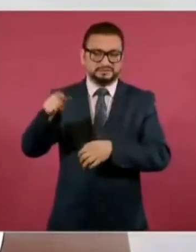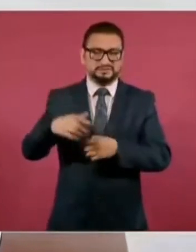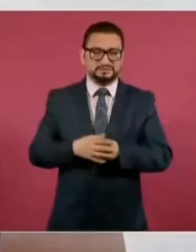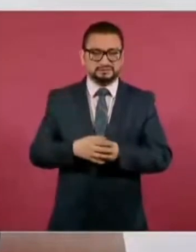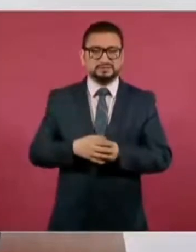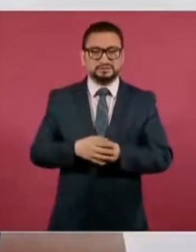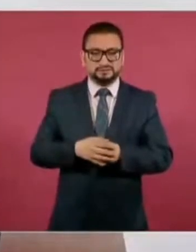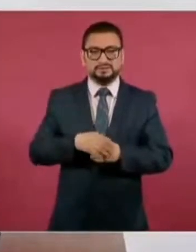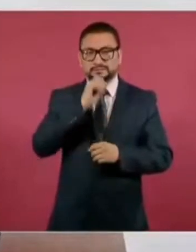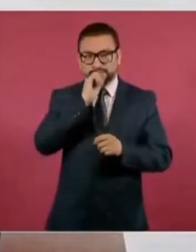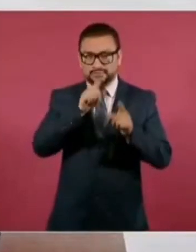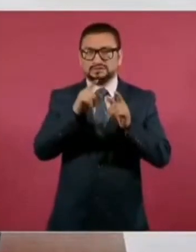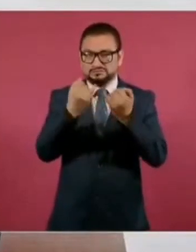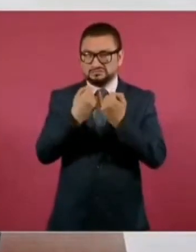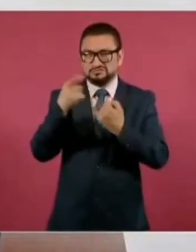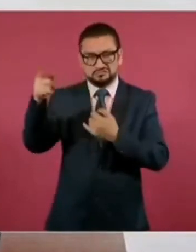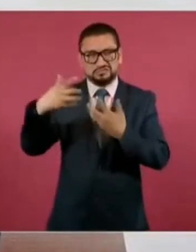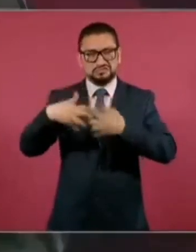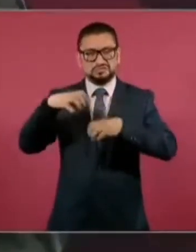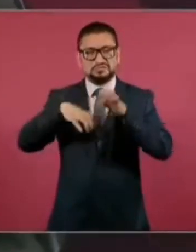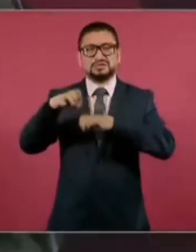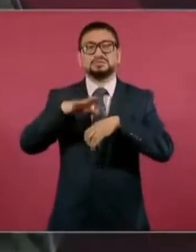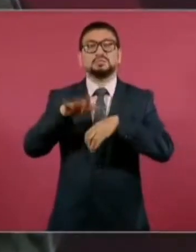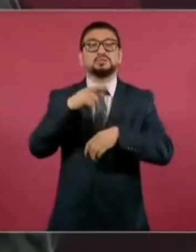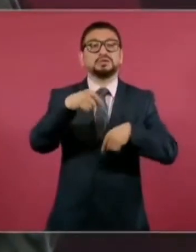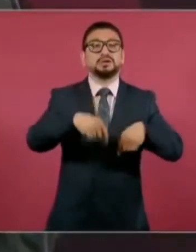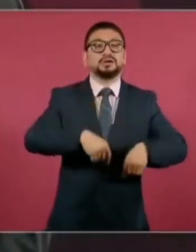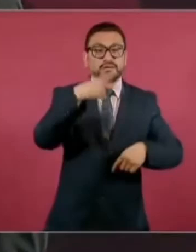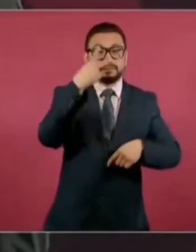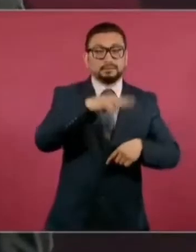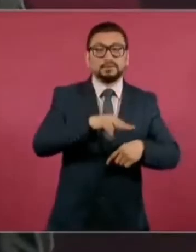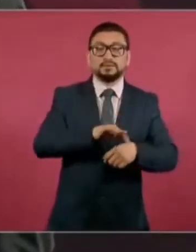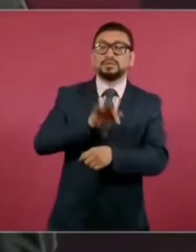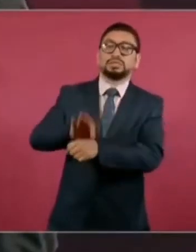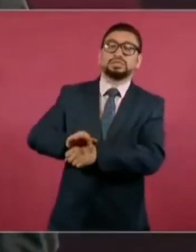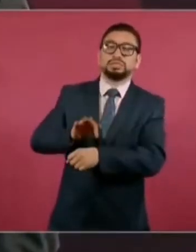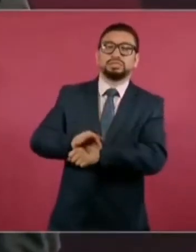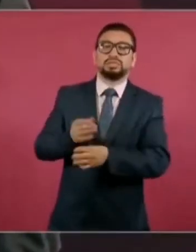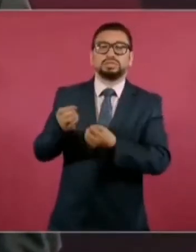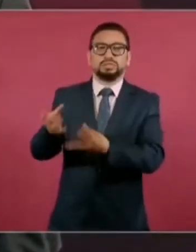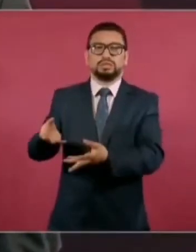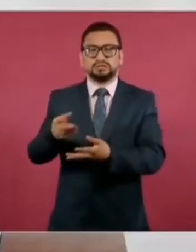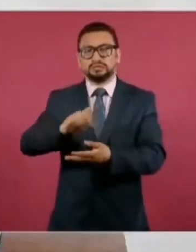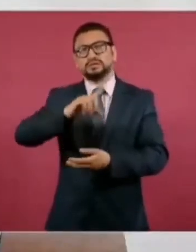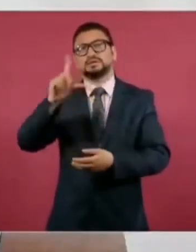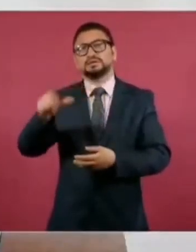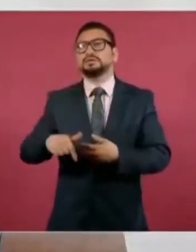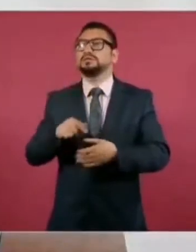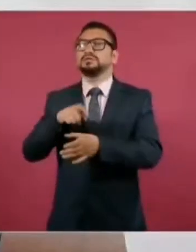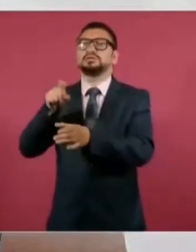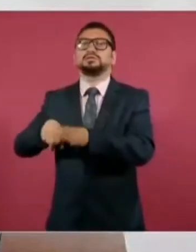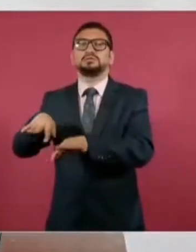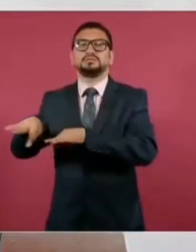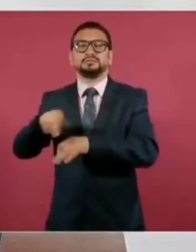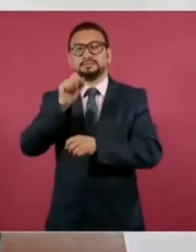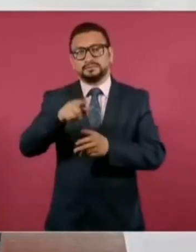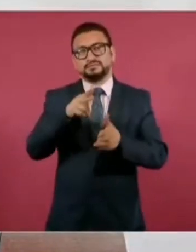a una de esas empresas que se beneficiaron con la privatización de los